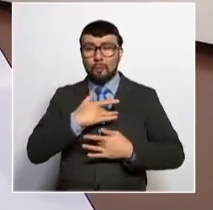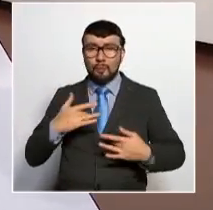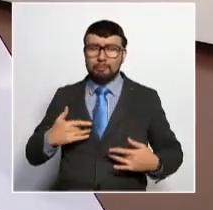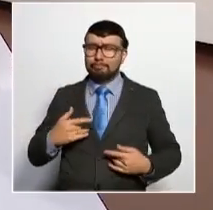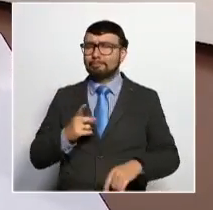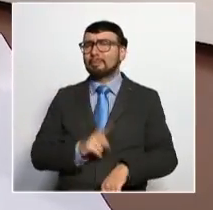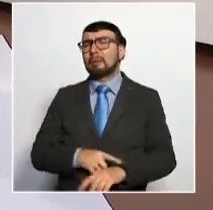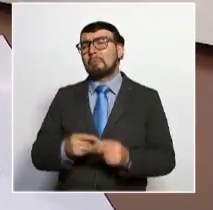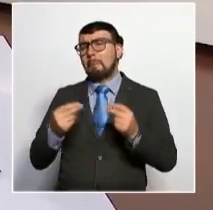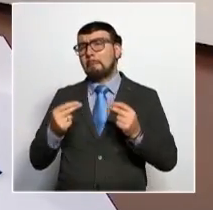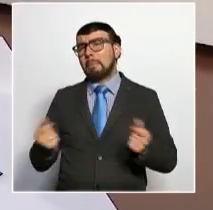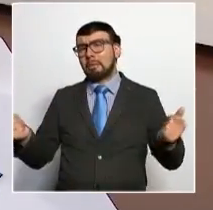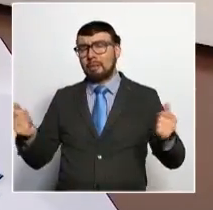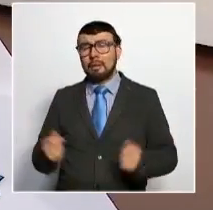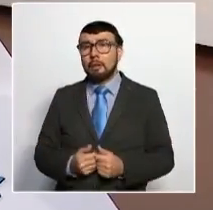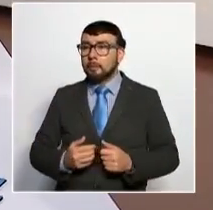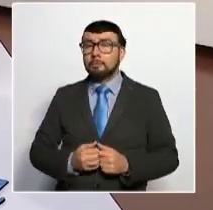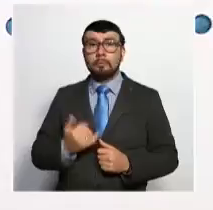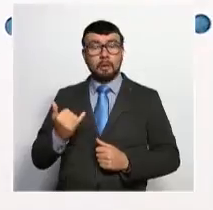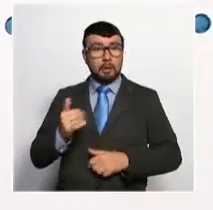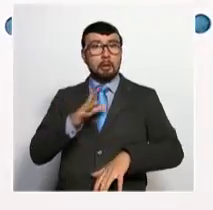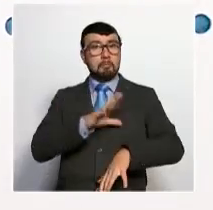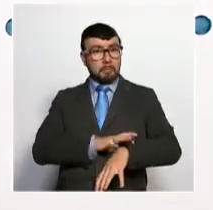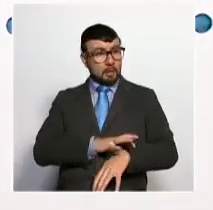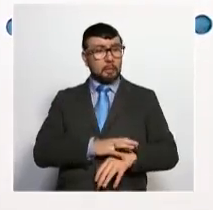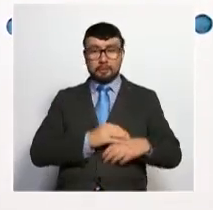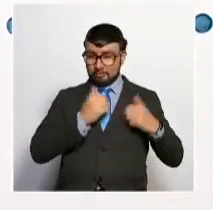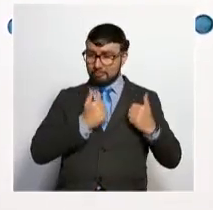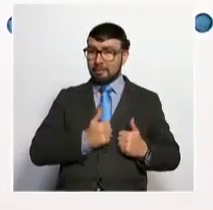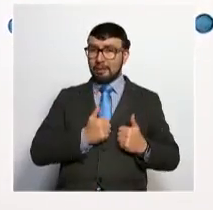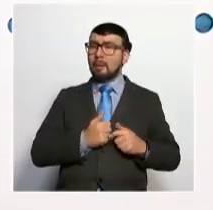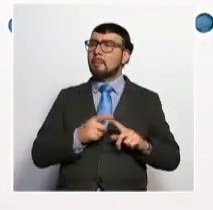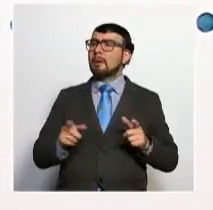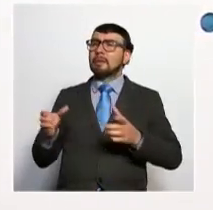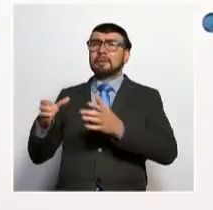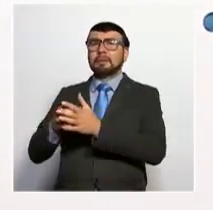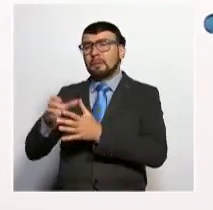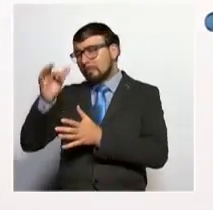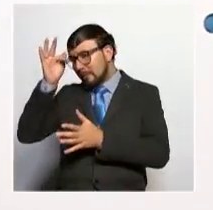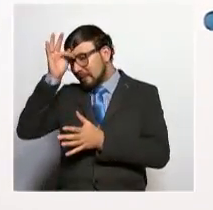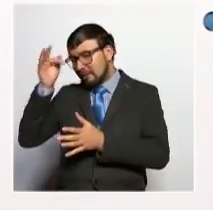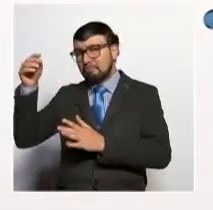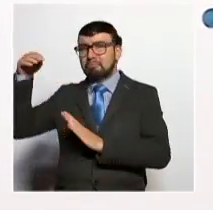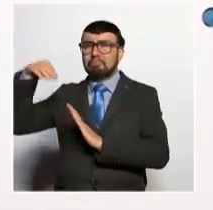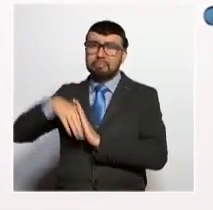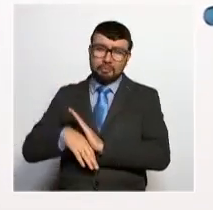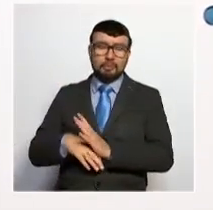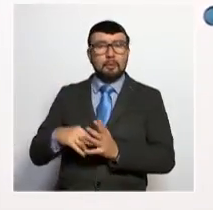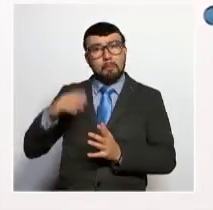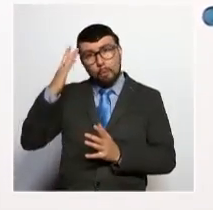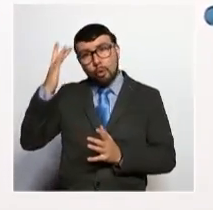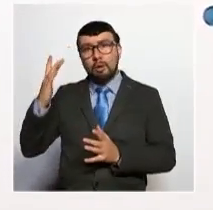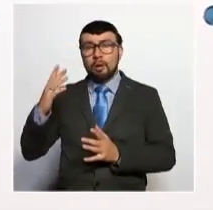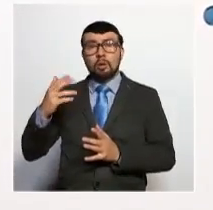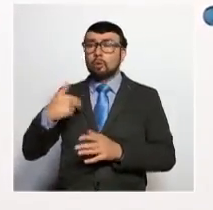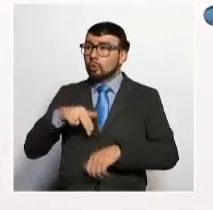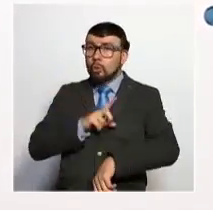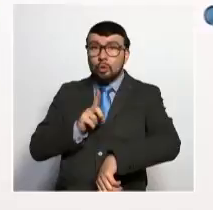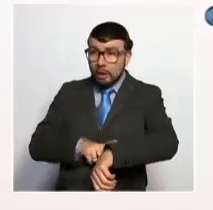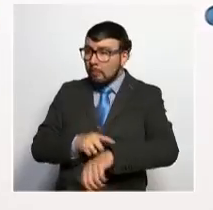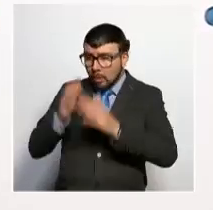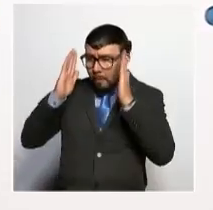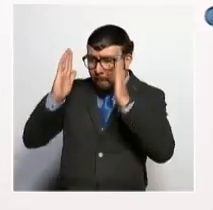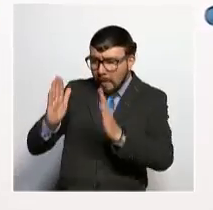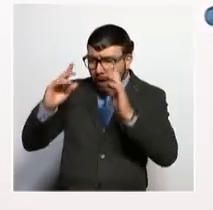Yo digo, los médicos nacemos buenos y las IPS nos dañan, porque nos limitan en el tiempo, sobre